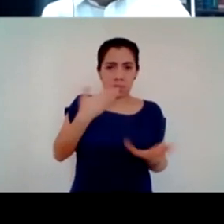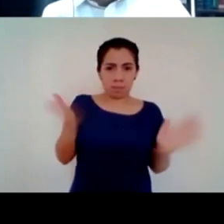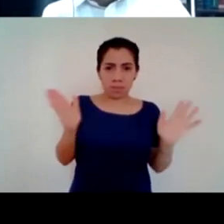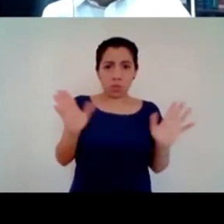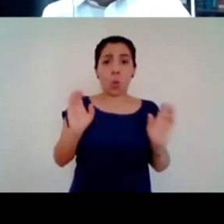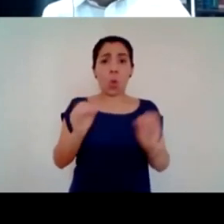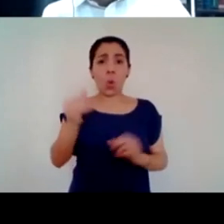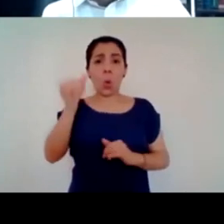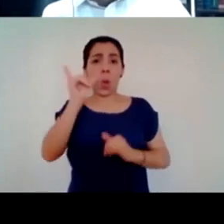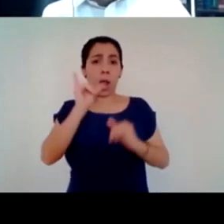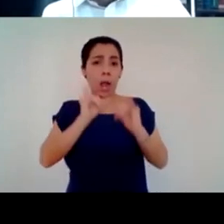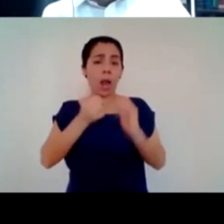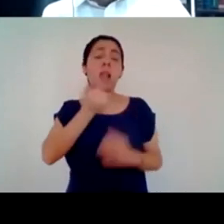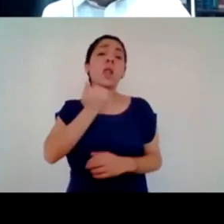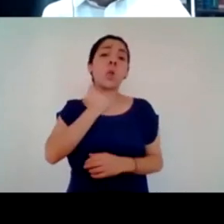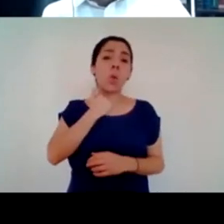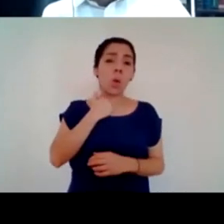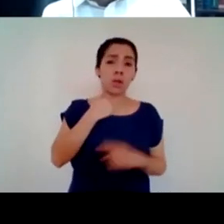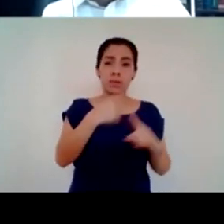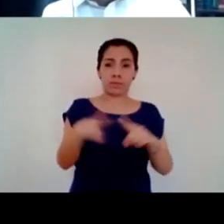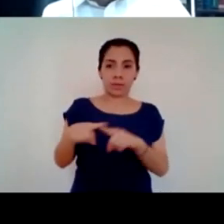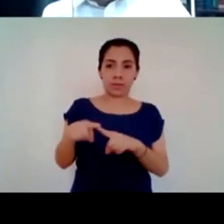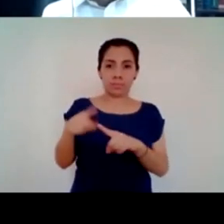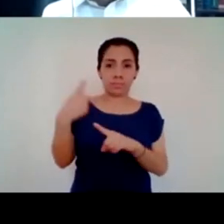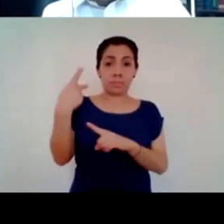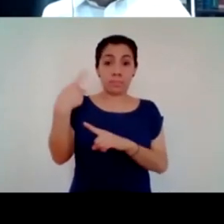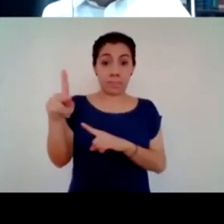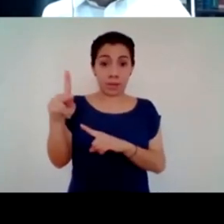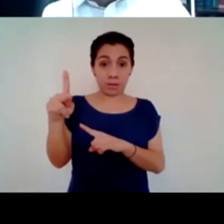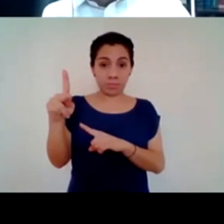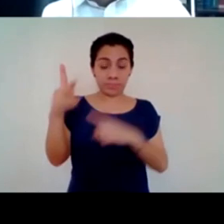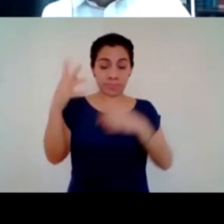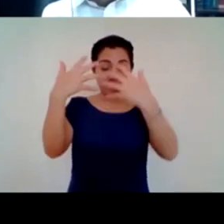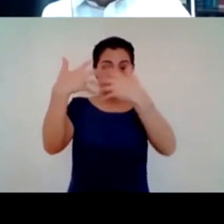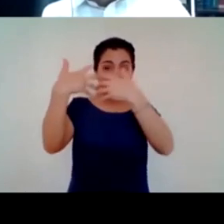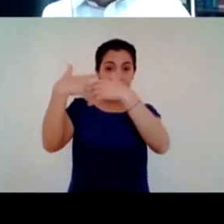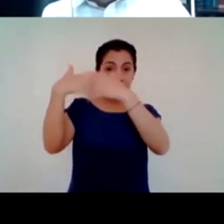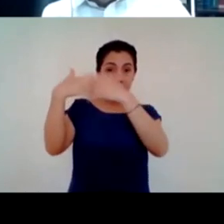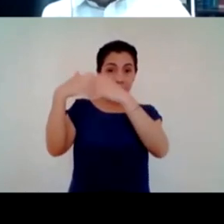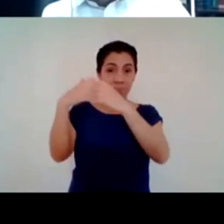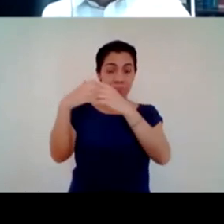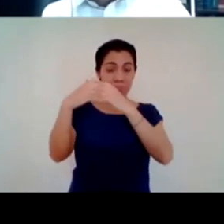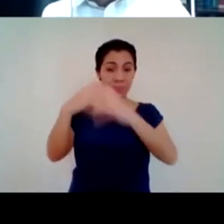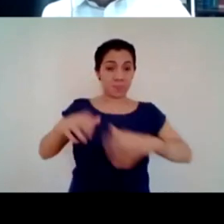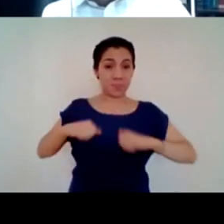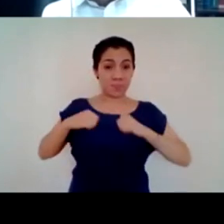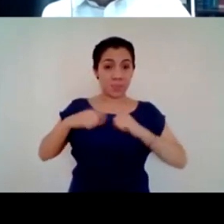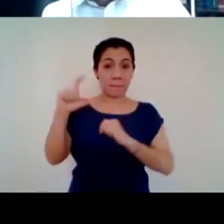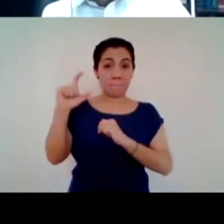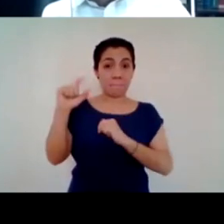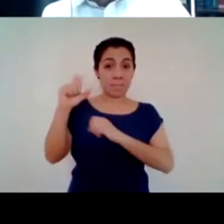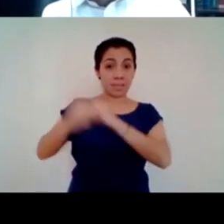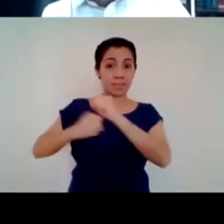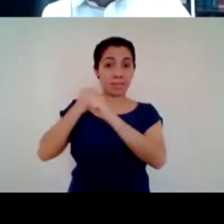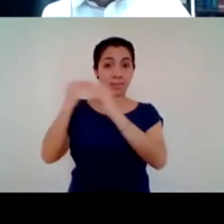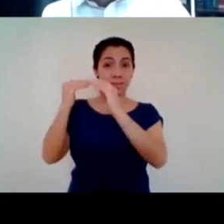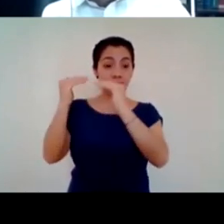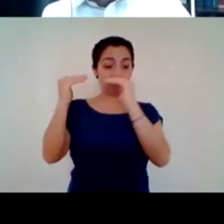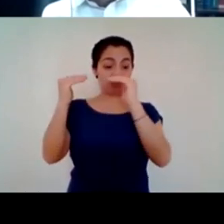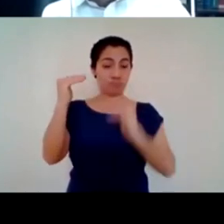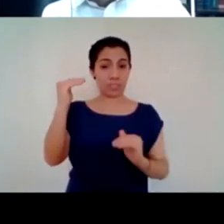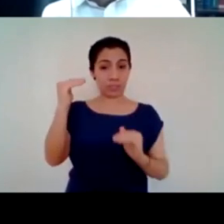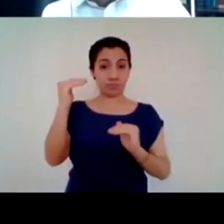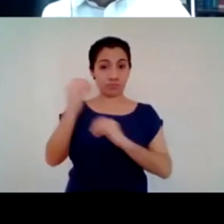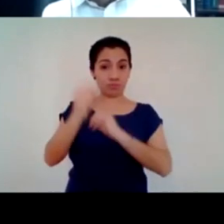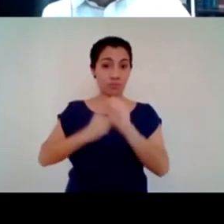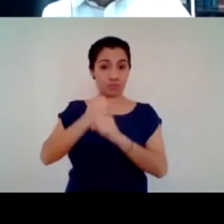preguntas. Pero para todo cerebro por debajo de 20 años, estamos viendo un cerebro en una formación muy activa y el